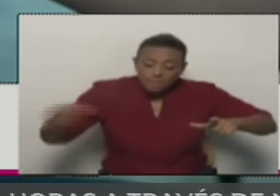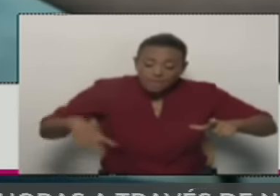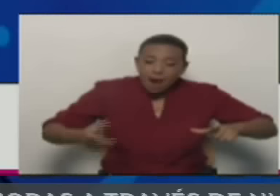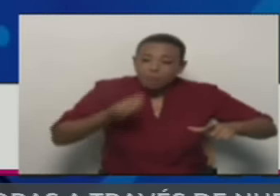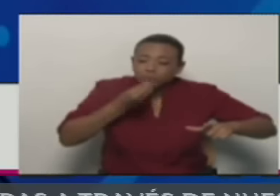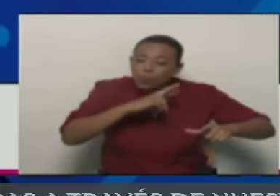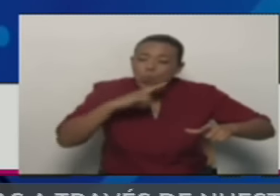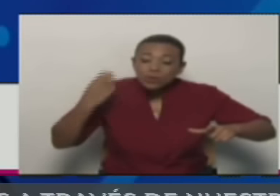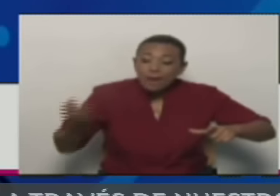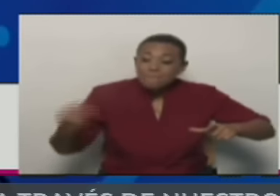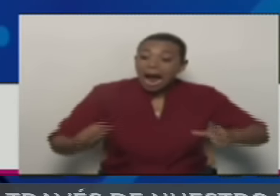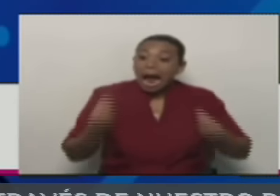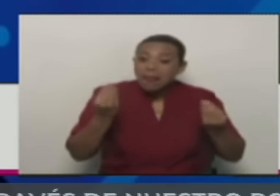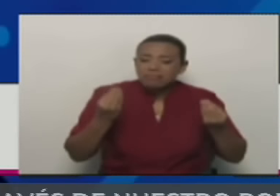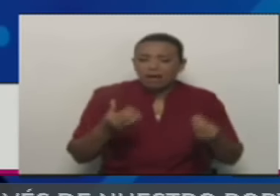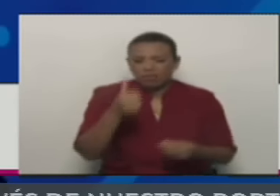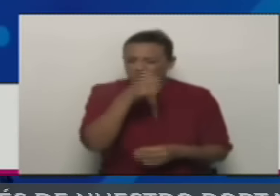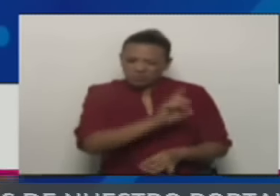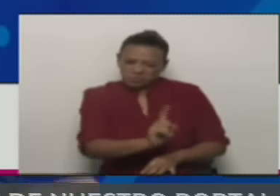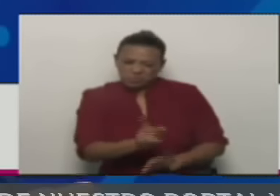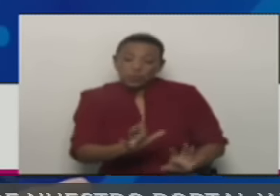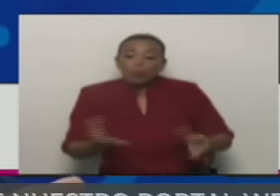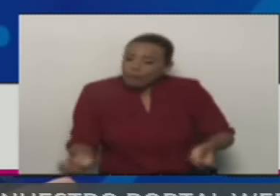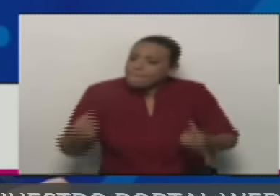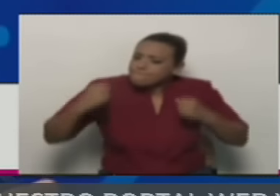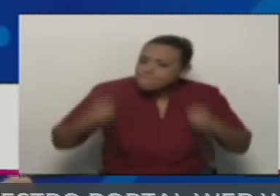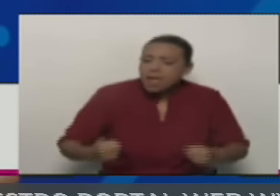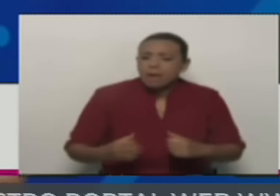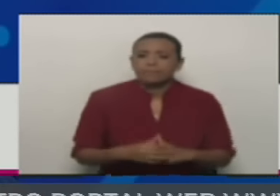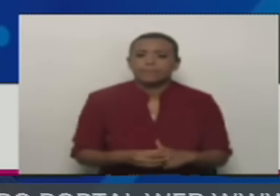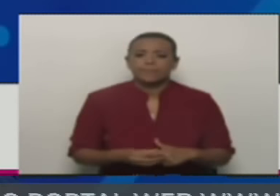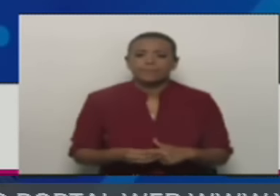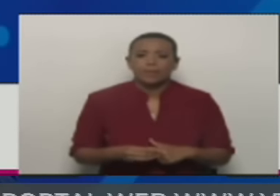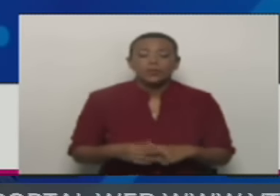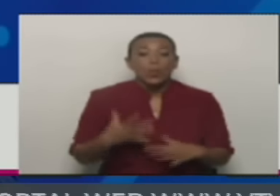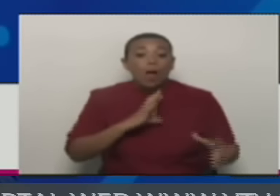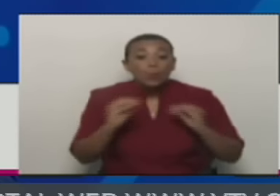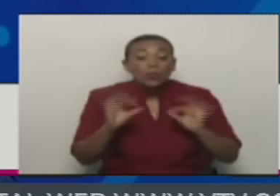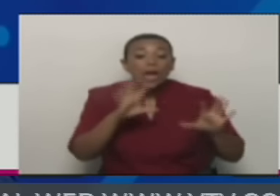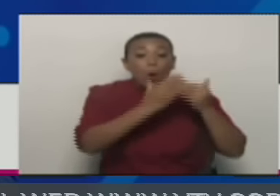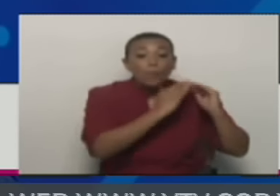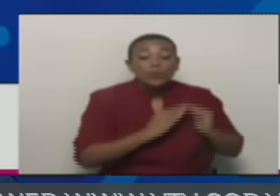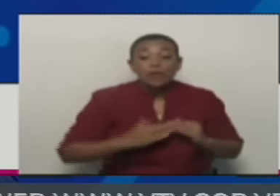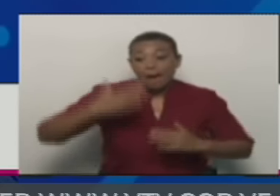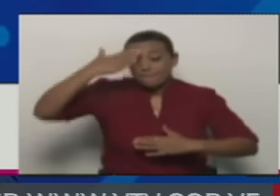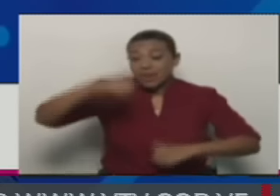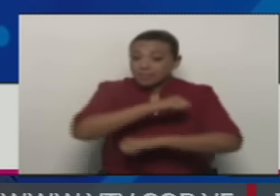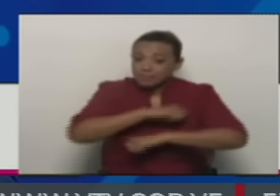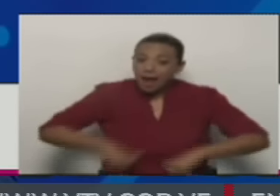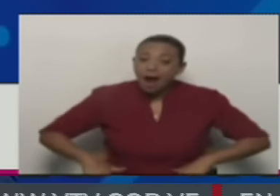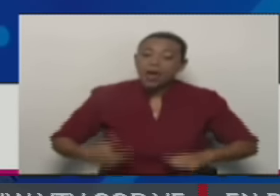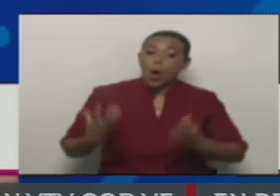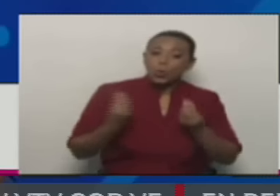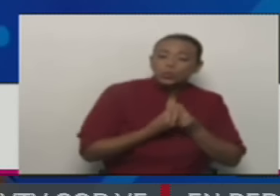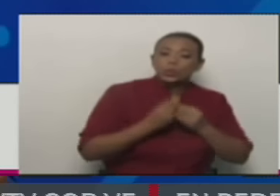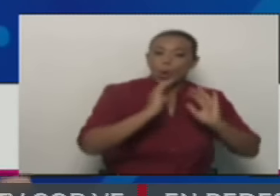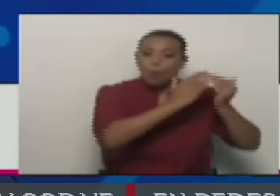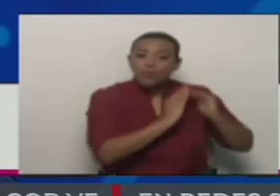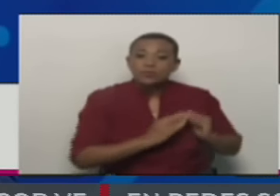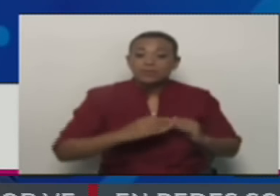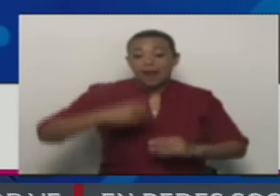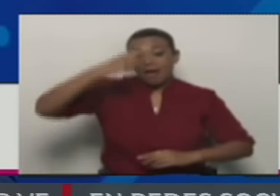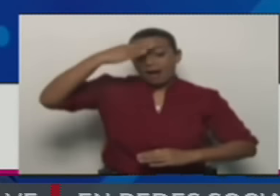recuperación de todo lo que es la infraestructura. Tenemos las brigadas comunitarias militares, Ahí la Fuerza